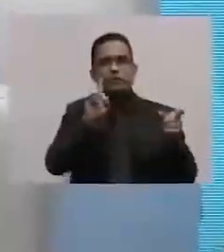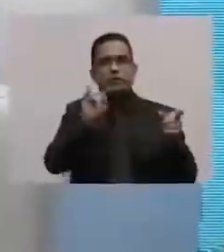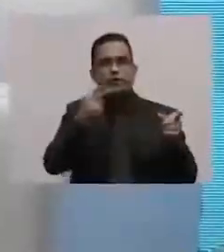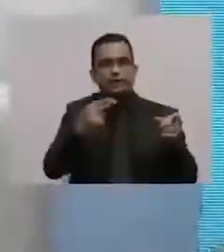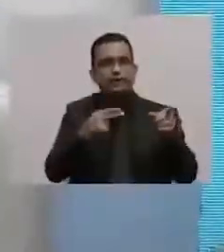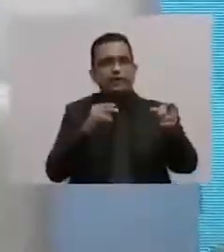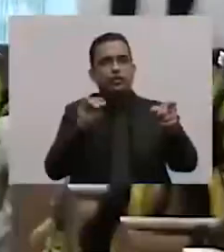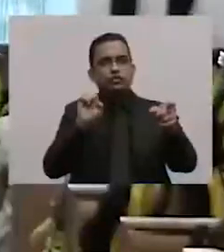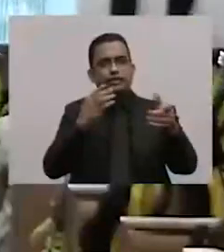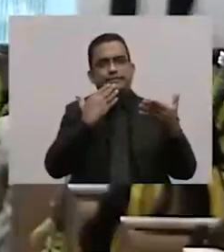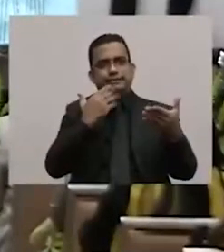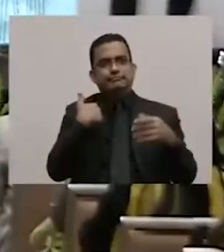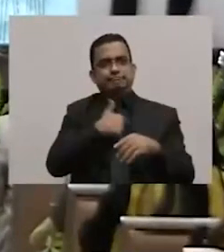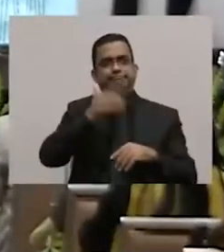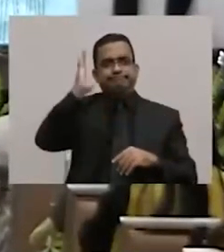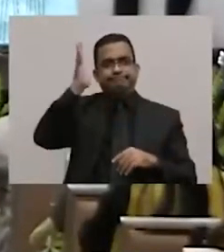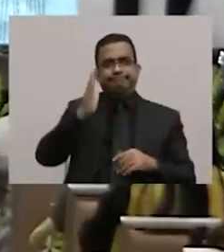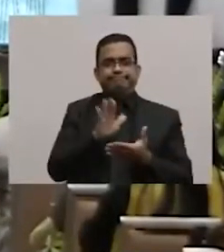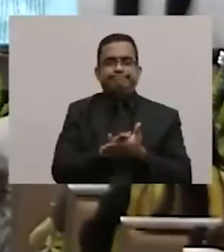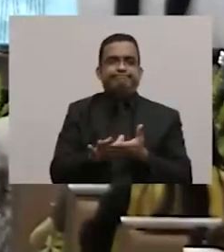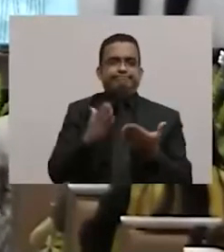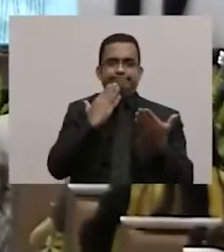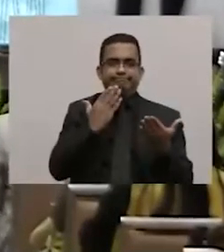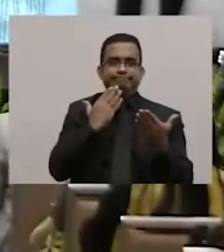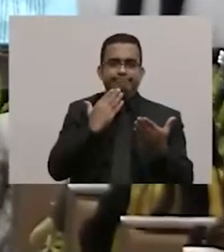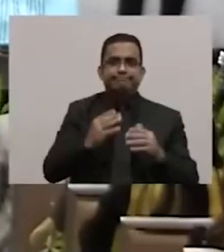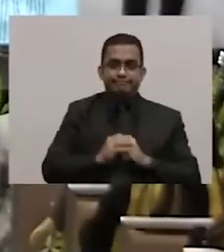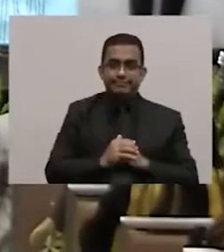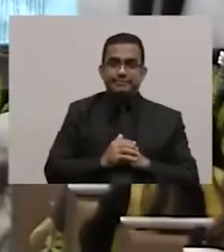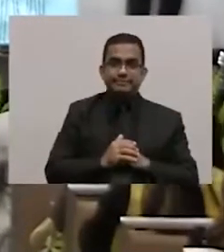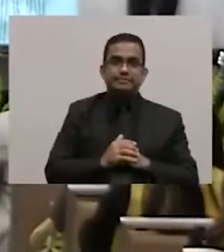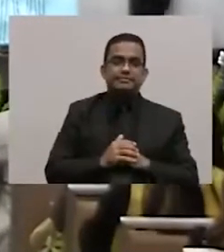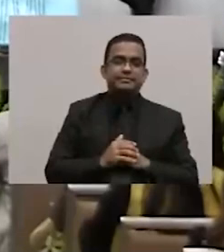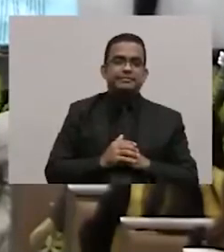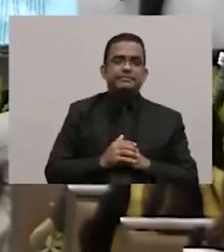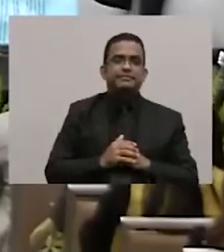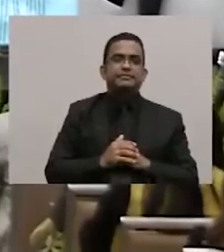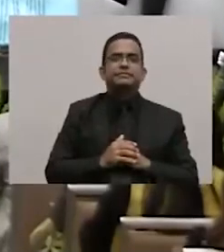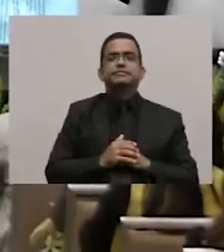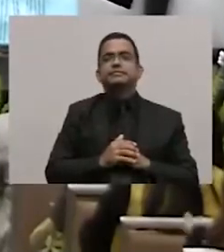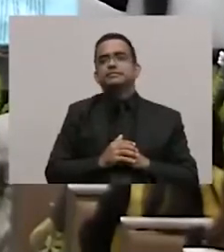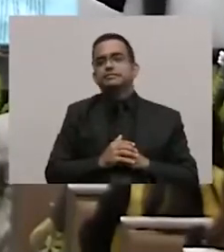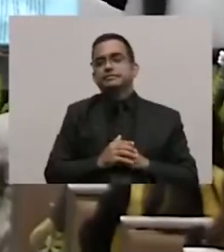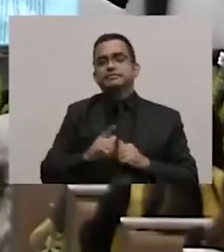por dejarme participar con ustedes acá. No, muchas gracias, don Percio.